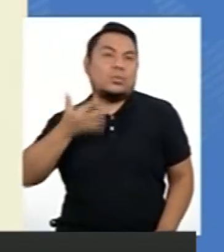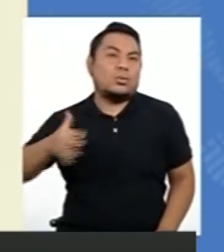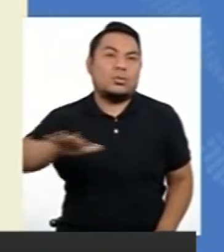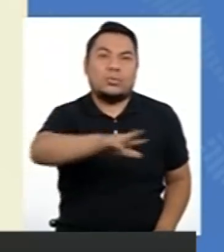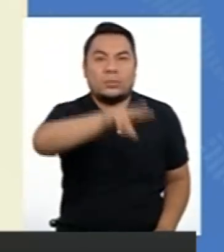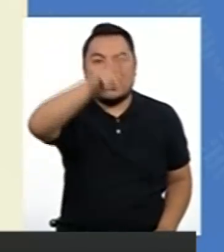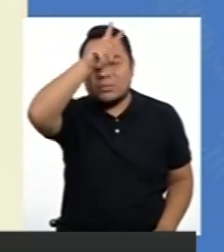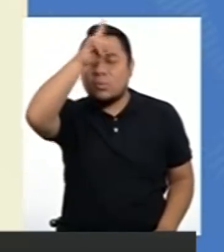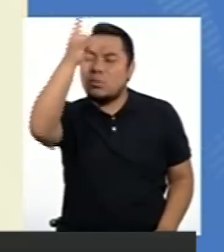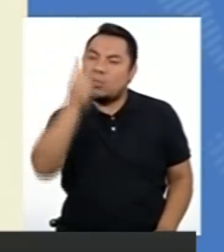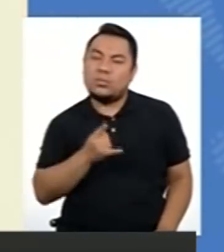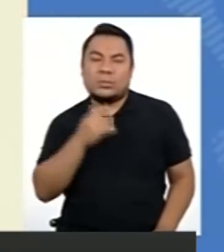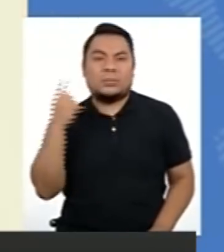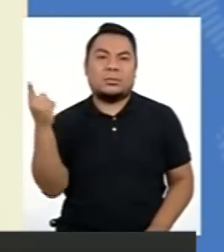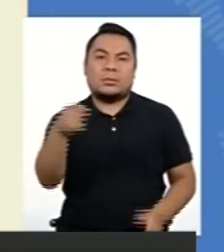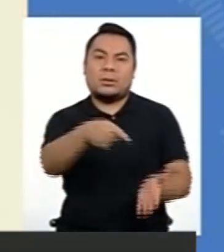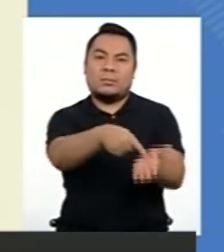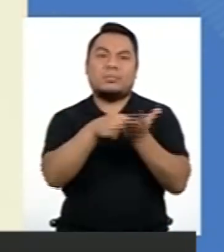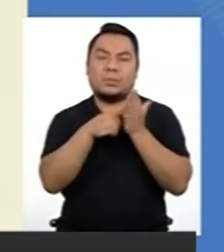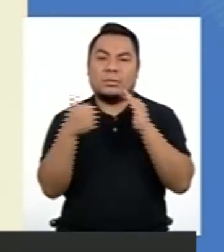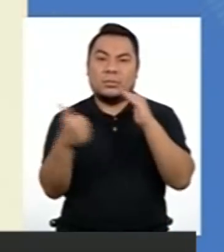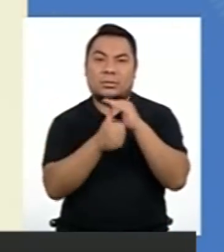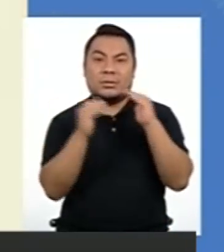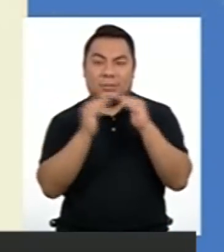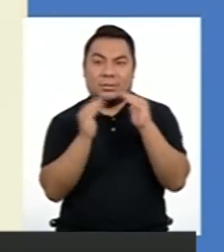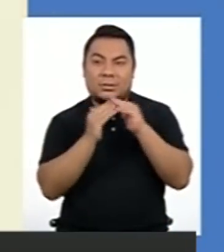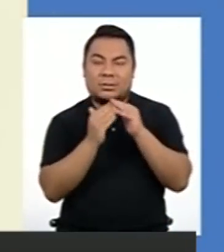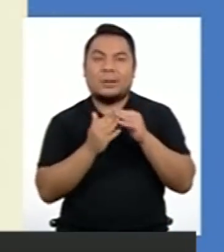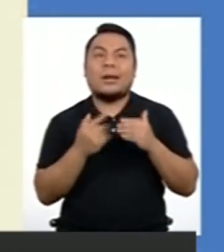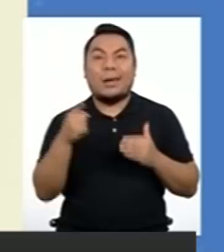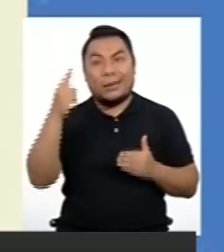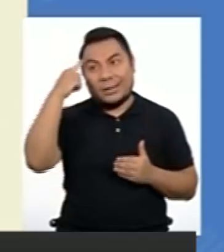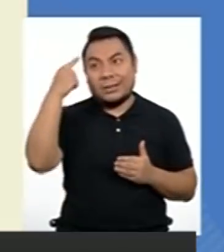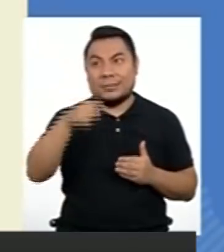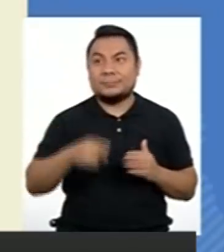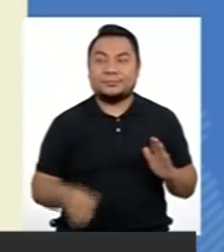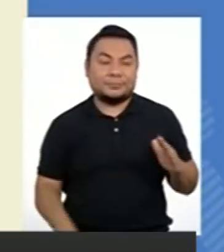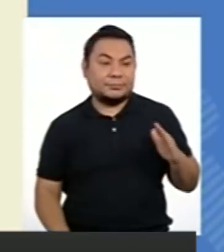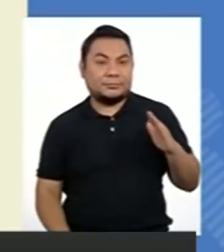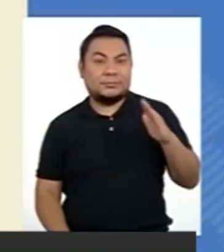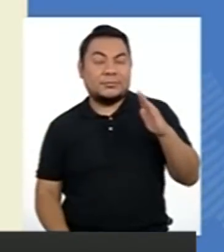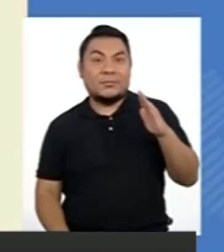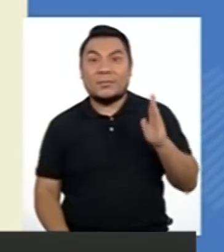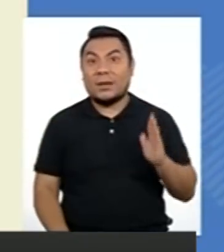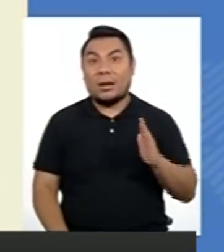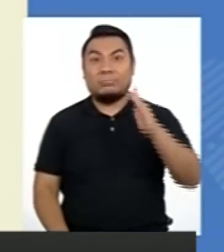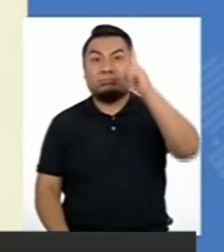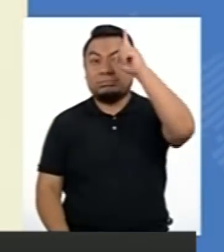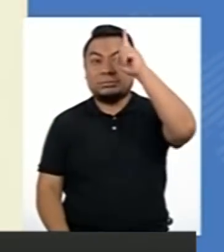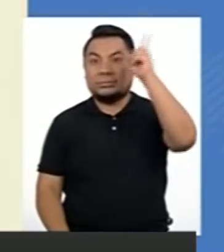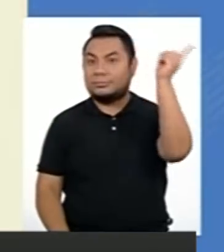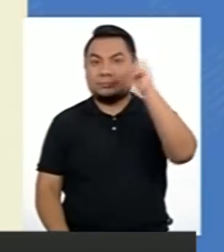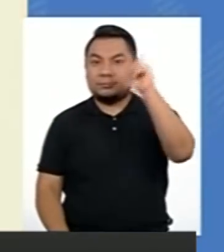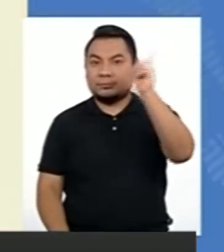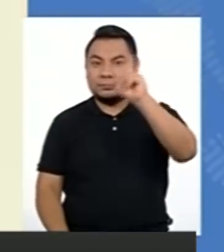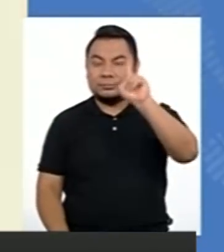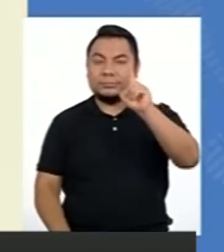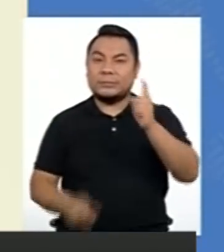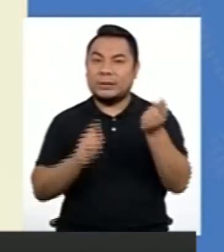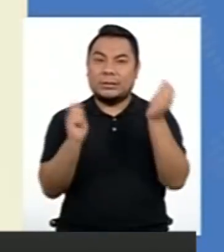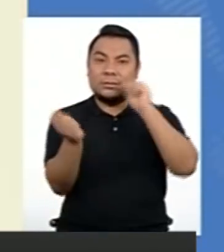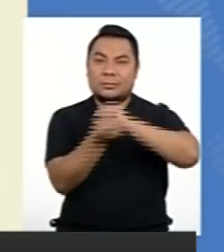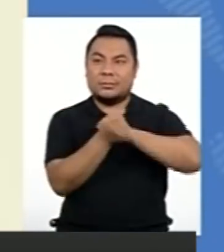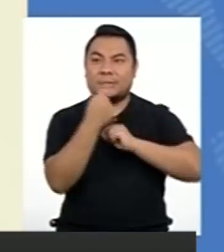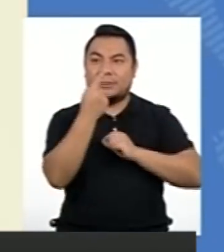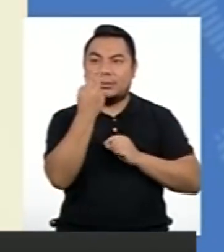una decisión excepcional, y entonces se logró de que la curva no sea la curva más alta, sino